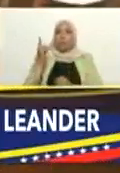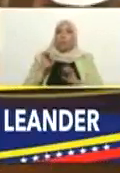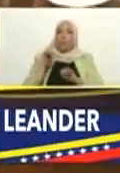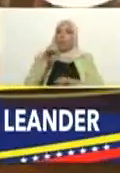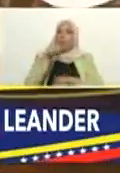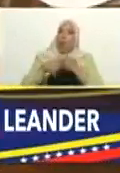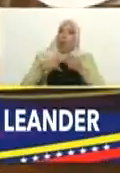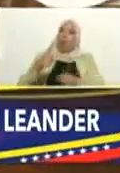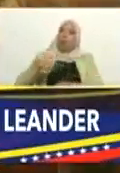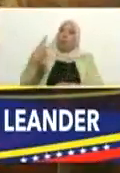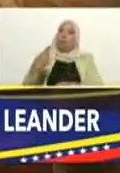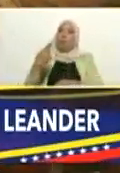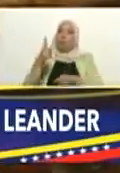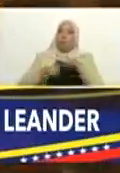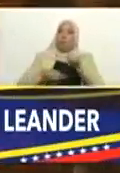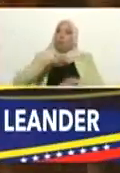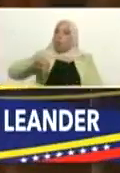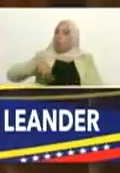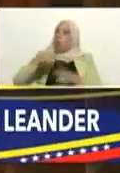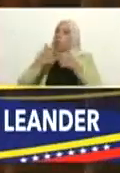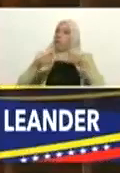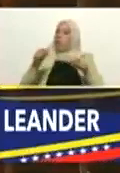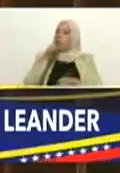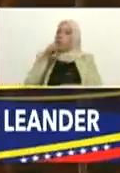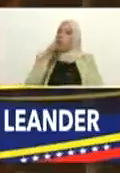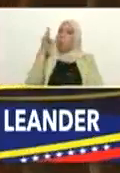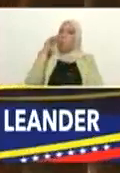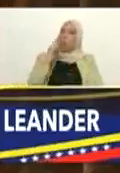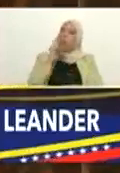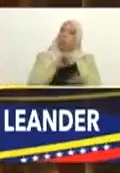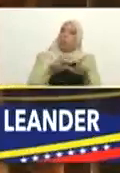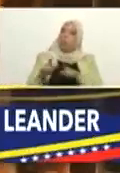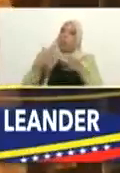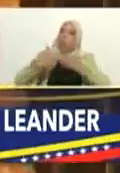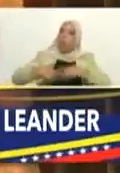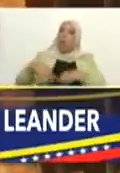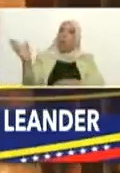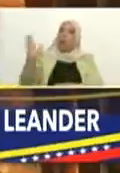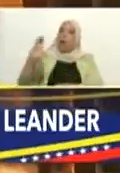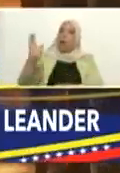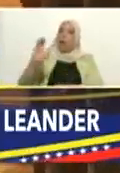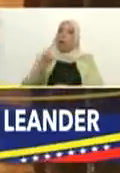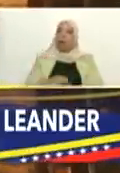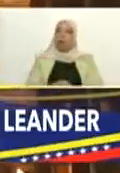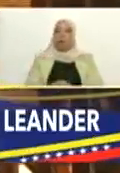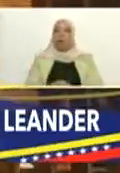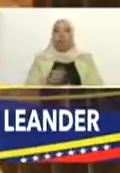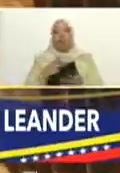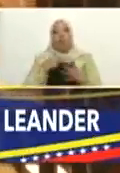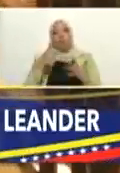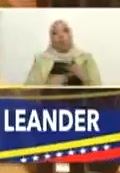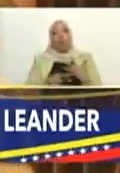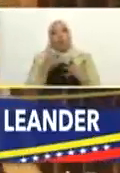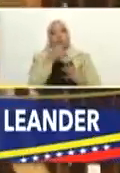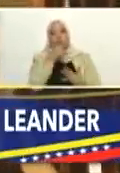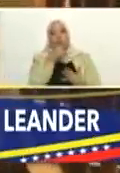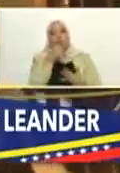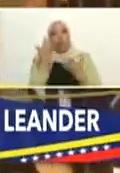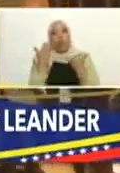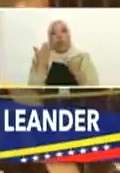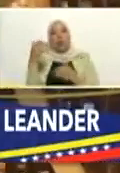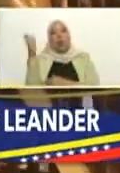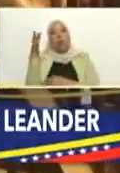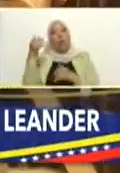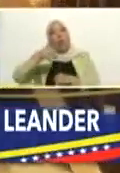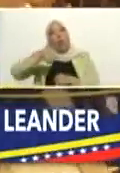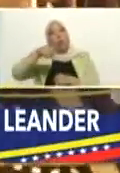que después se compró por nuestro libertador Simón Bolívar y se convirtió en la imprenta de Caracas, y que fue el proyecto de la Colombella, esa bandera que